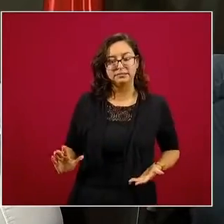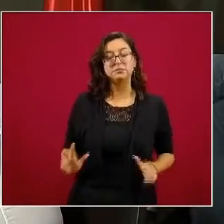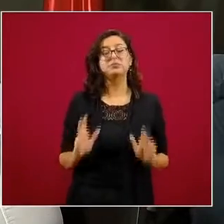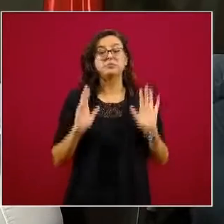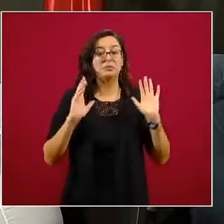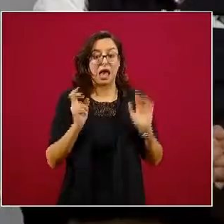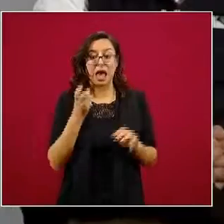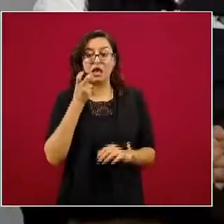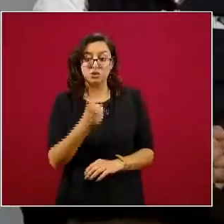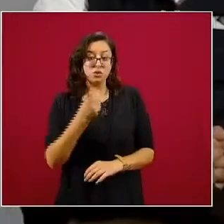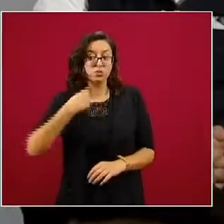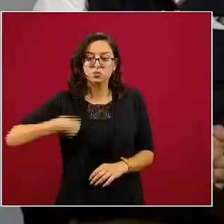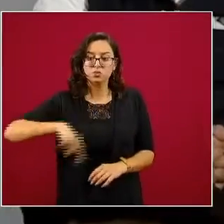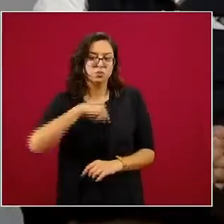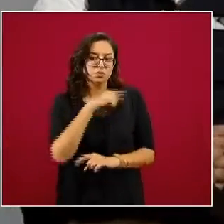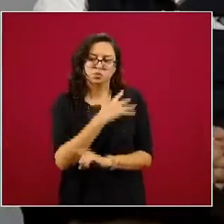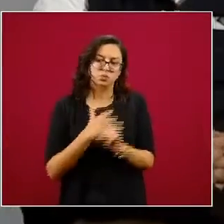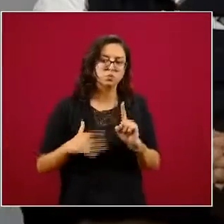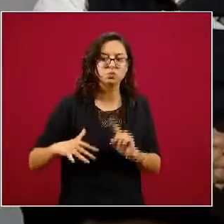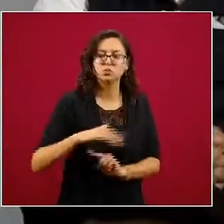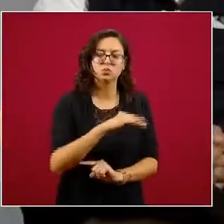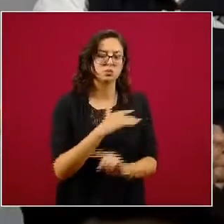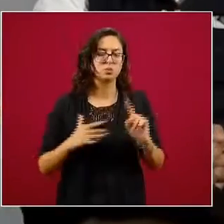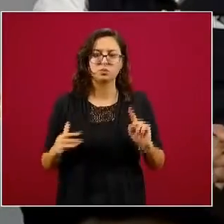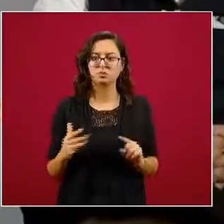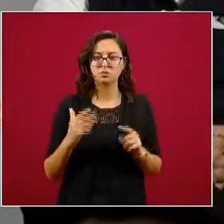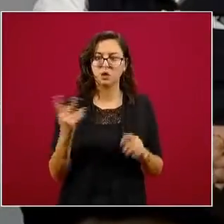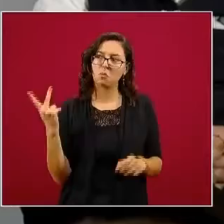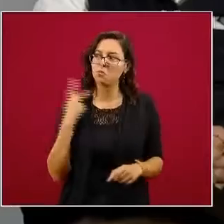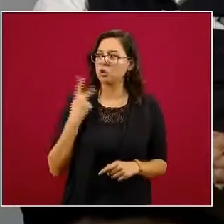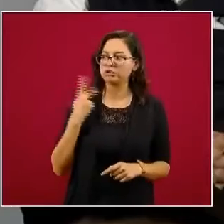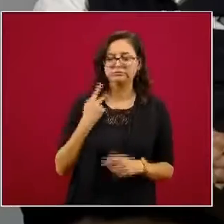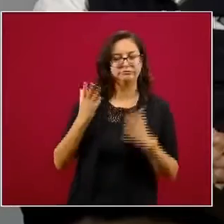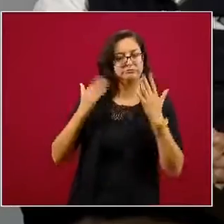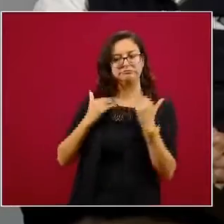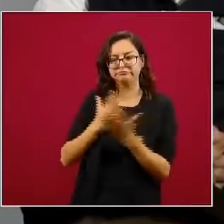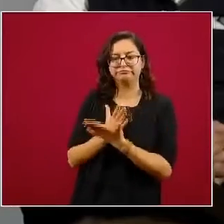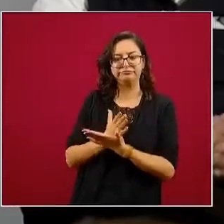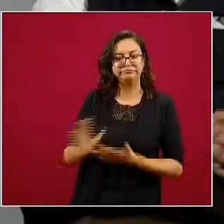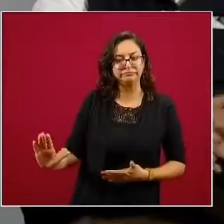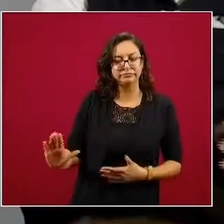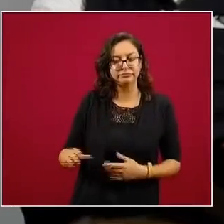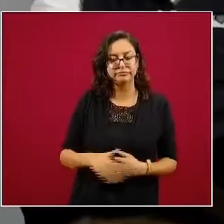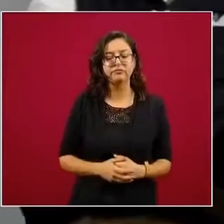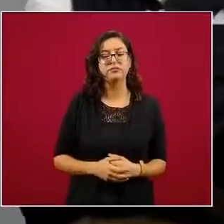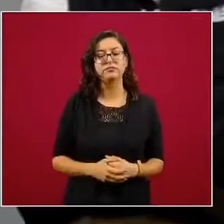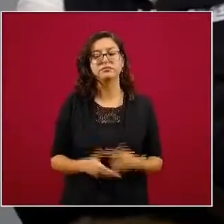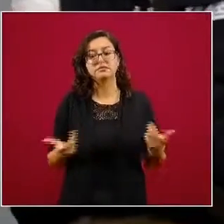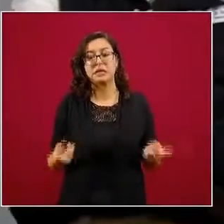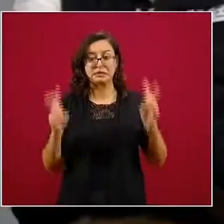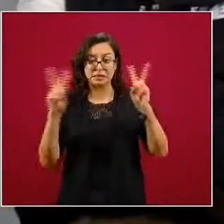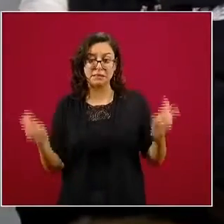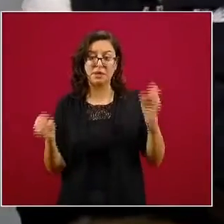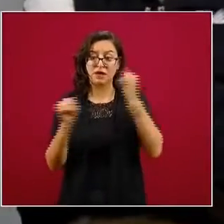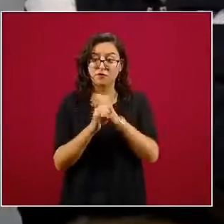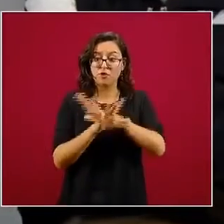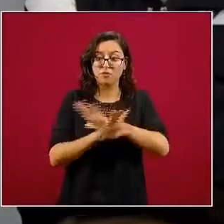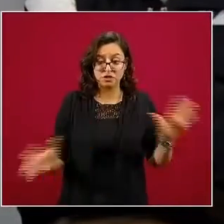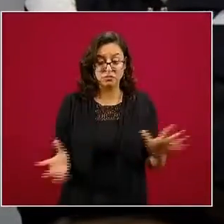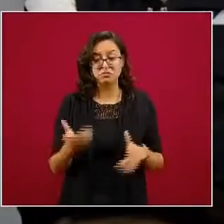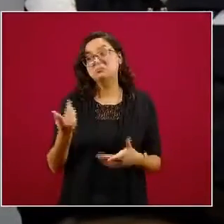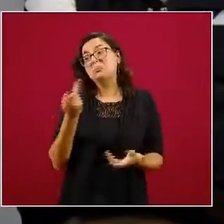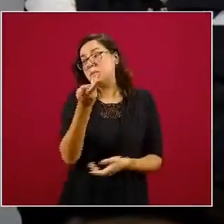Hola, buenas noches. Mari Carmen Hernández, reportera del Sol de Puebla. Profundizar un poco sobre la pregunta de mi compañero, porque no solamente esta inquietud ha